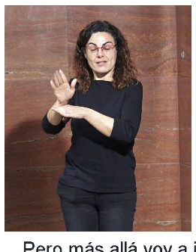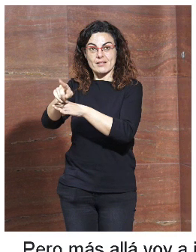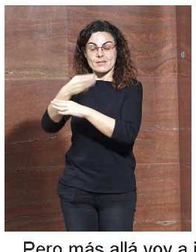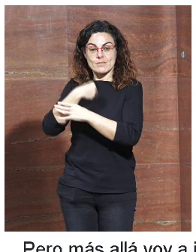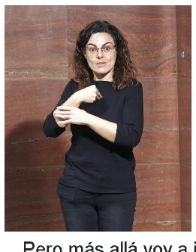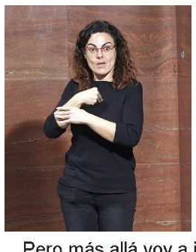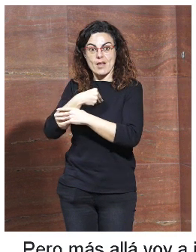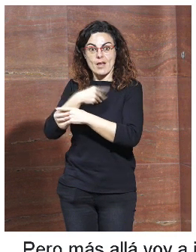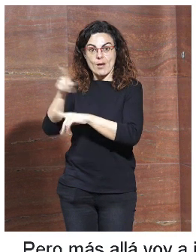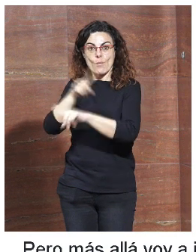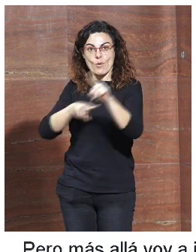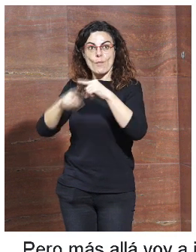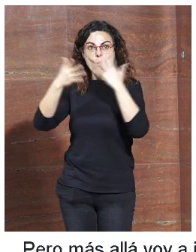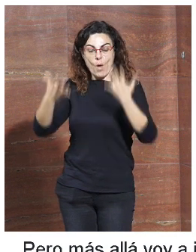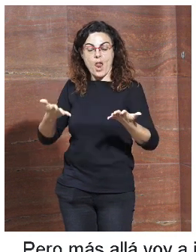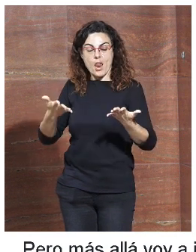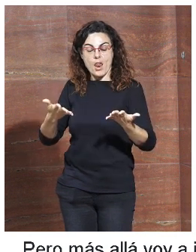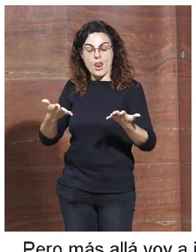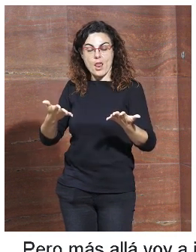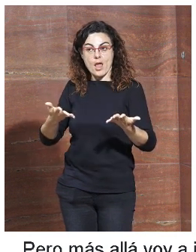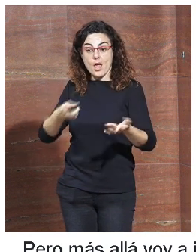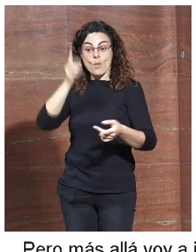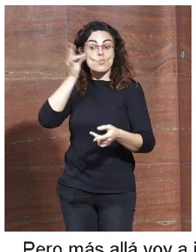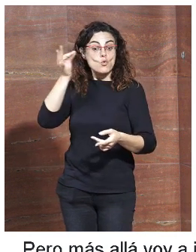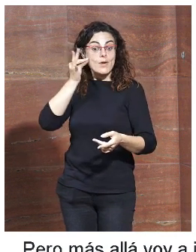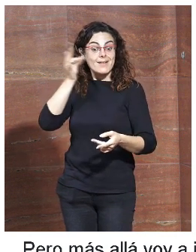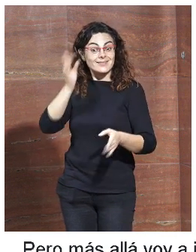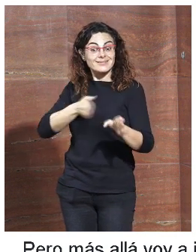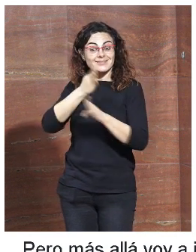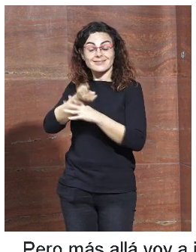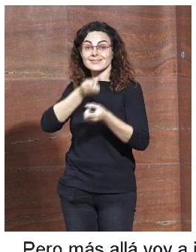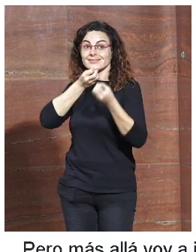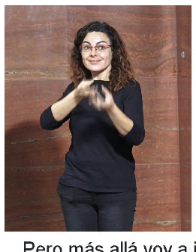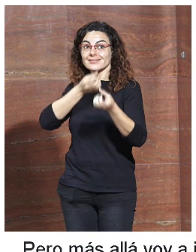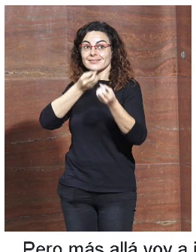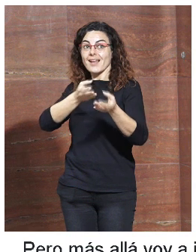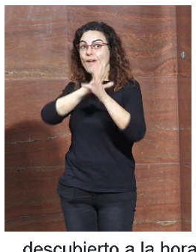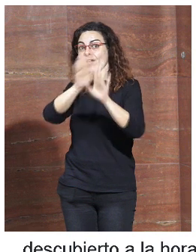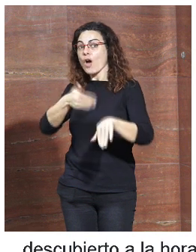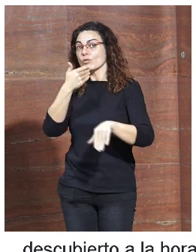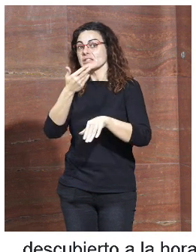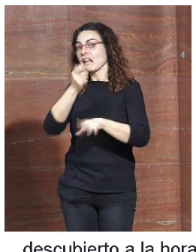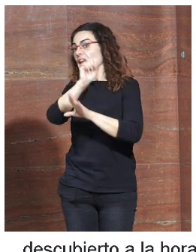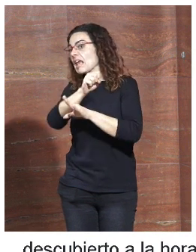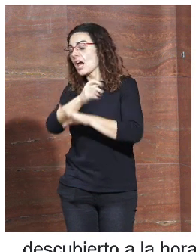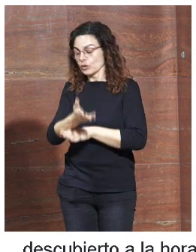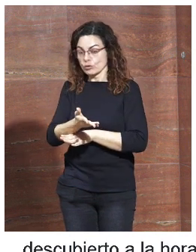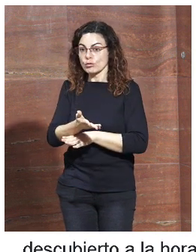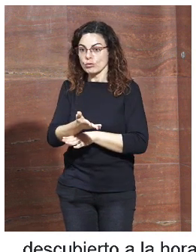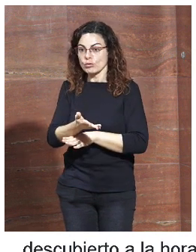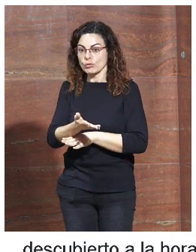en gran medida los testimonios de las mujeres no han sido tenidos en cuenta. Daros cuenta de lo que estamos